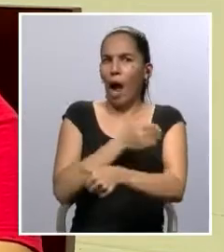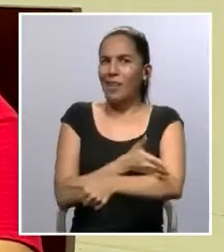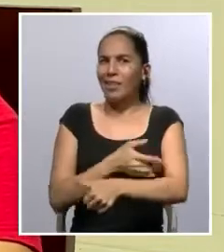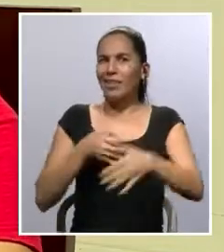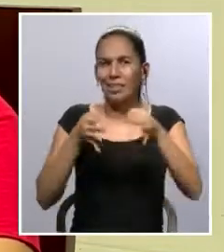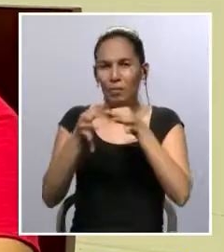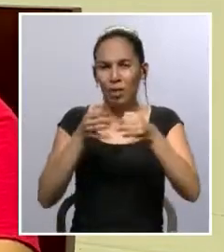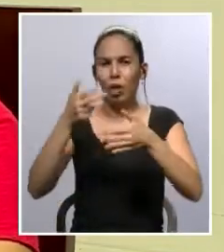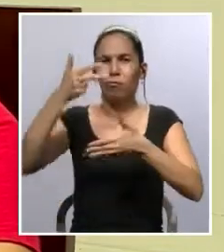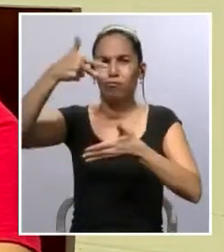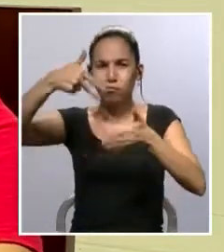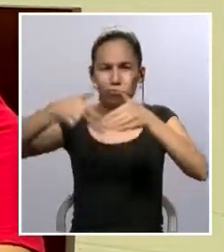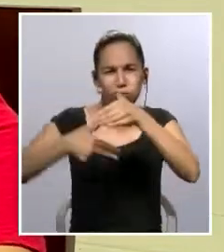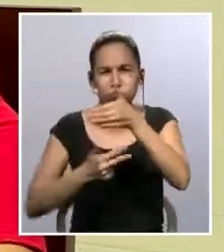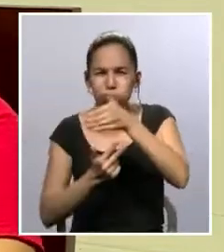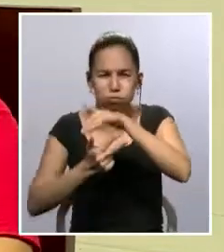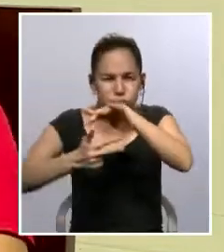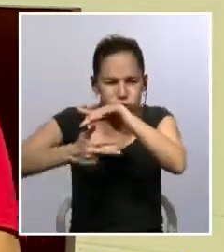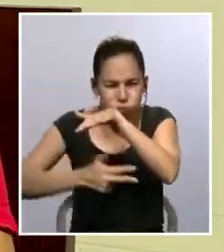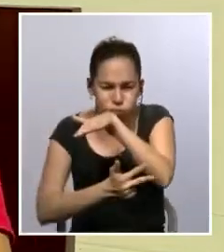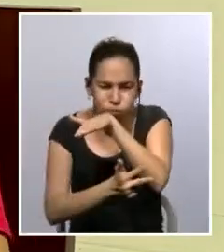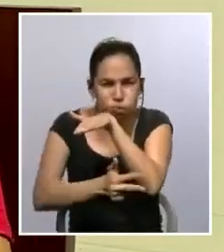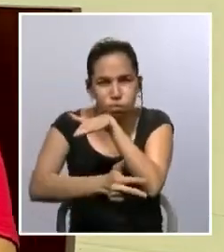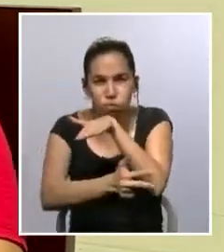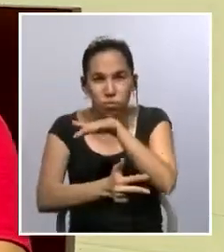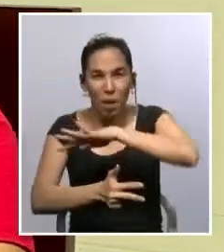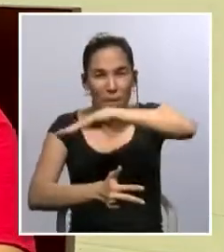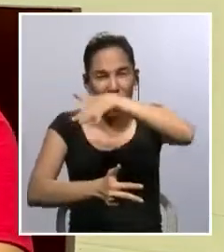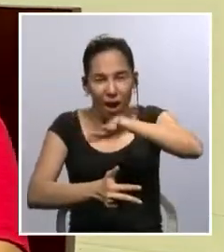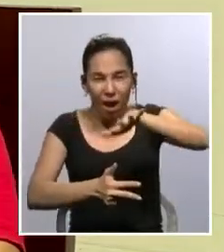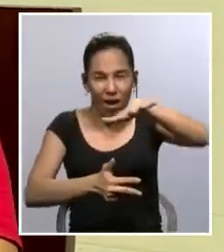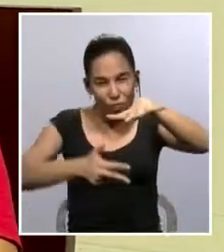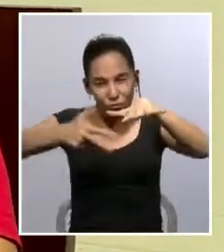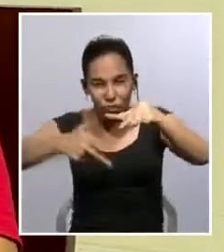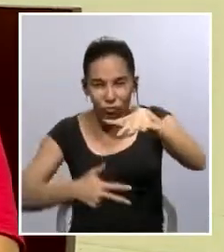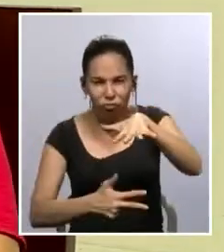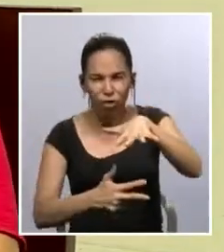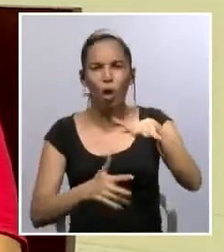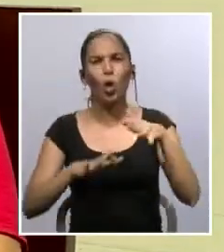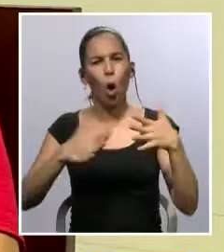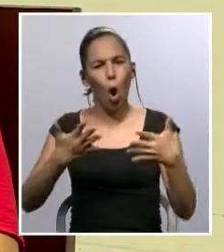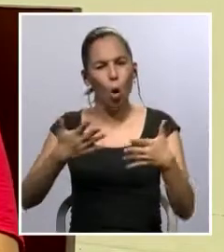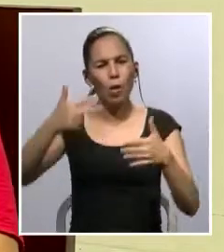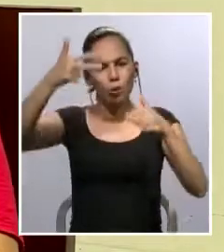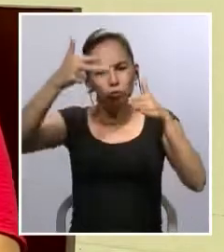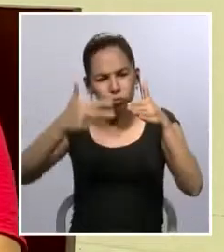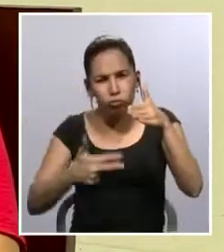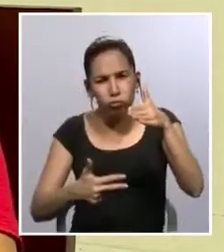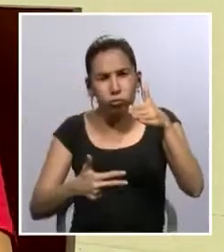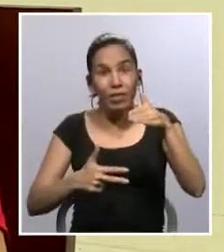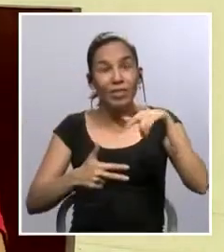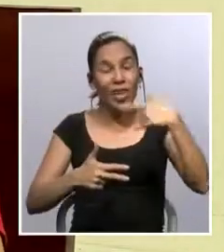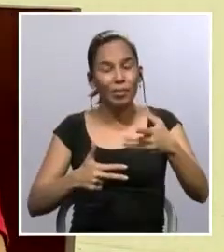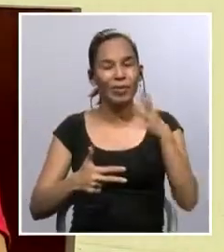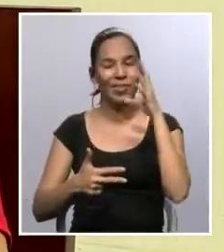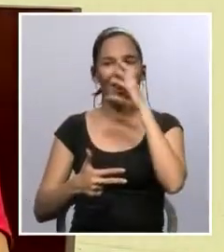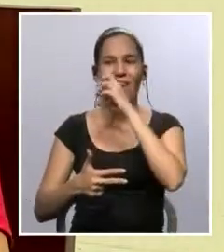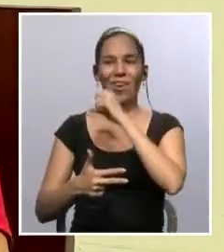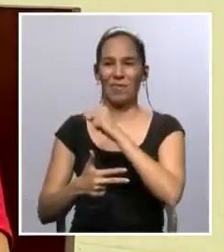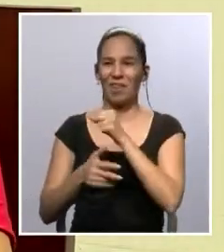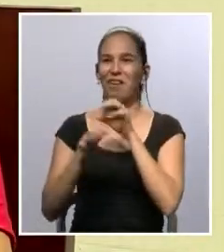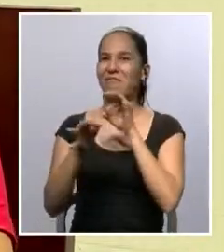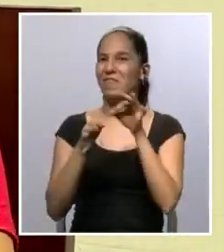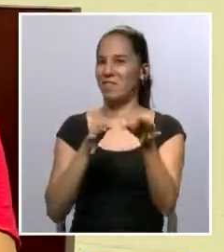pueden hundirse completamente y por qué lo hacen. Además vimos ese experimento que al inicio era magia, pero ya después vimos que todo tiene